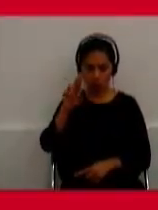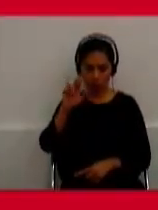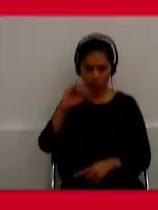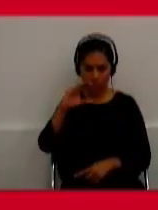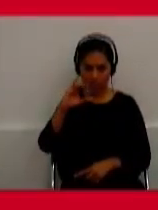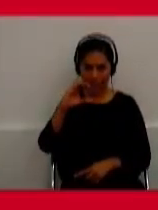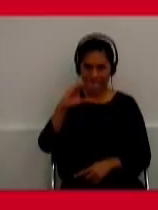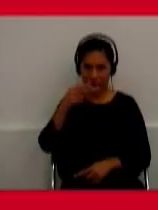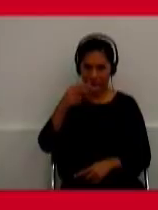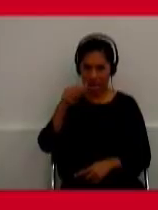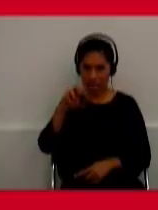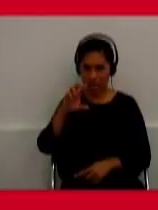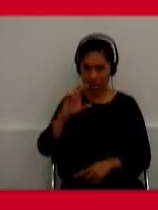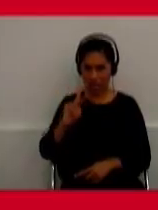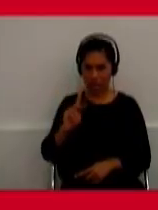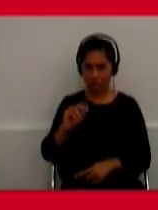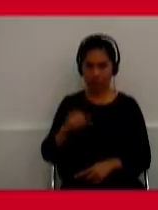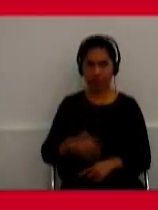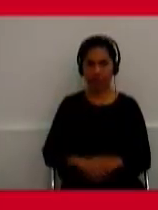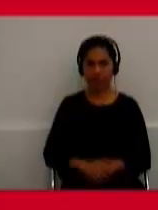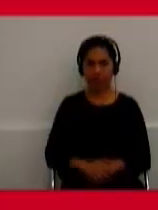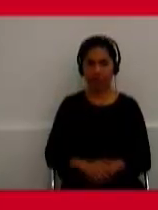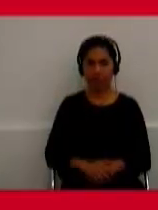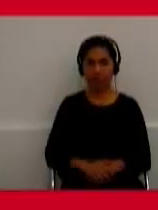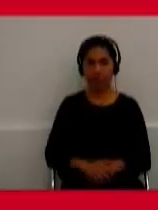compañía de minas Buenaventura.